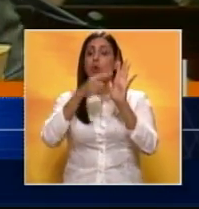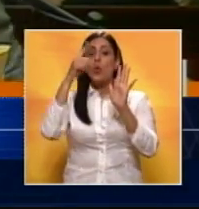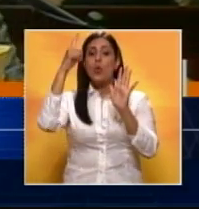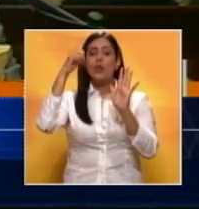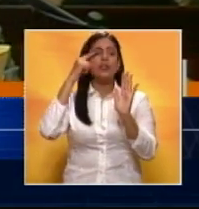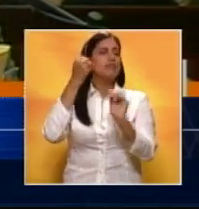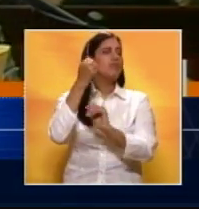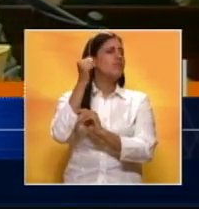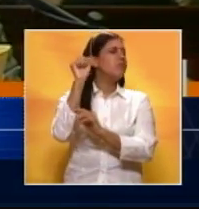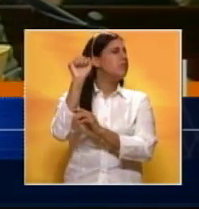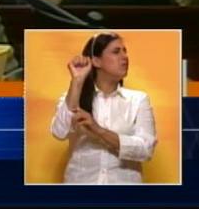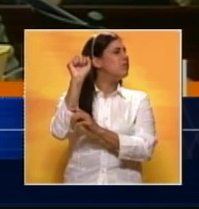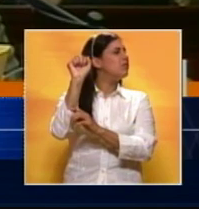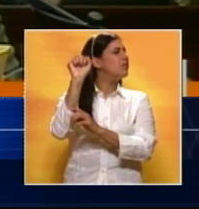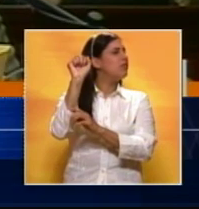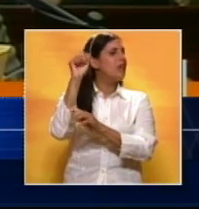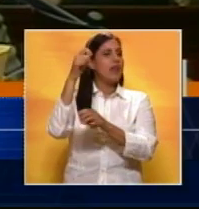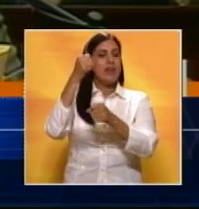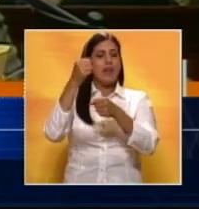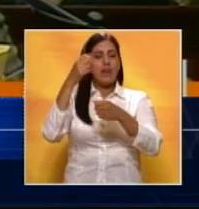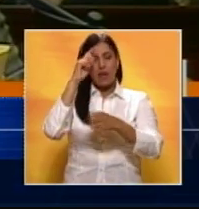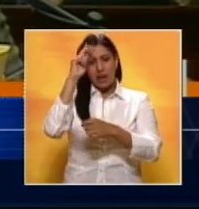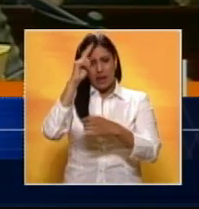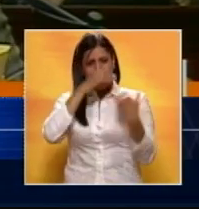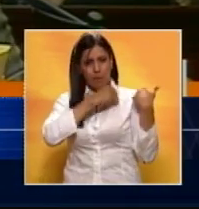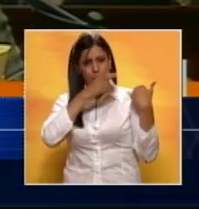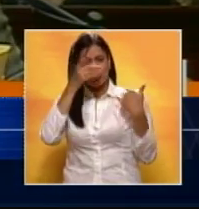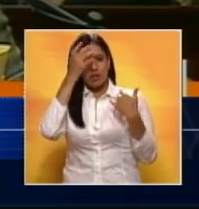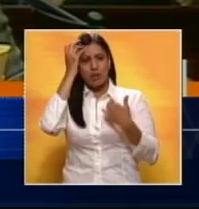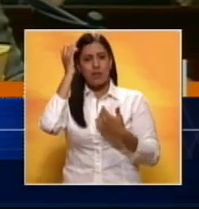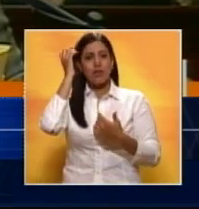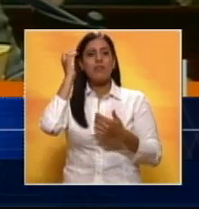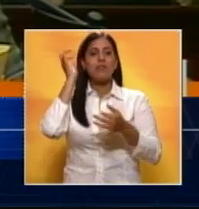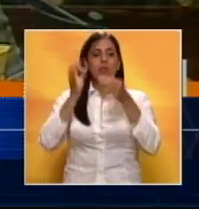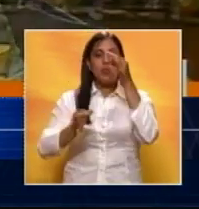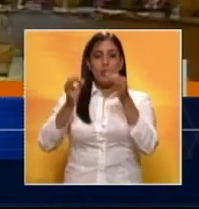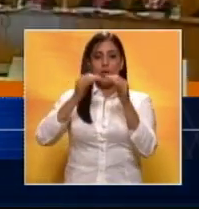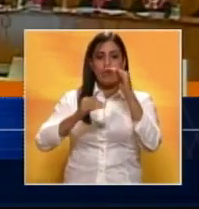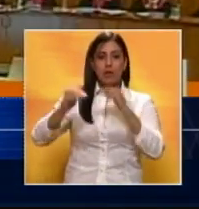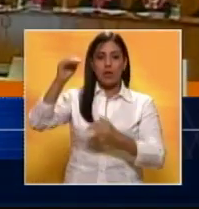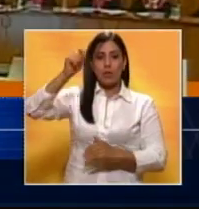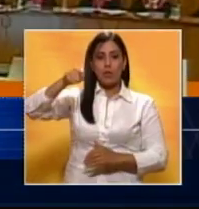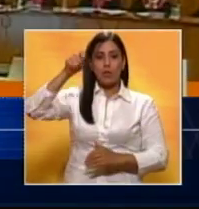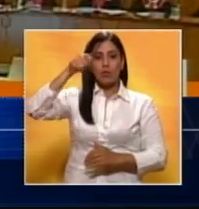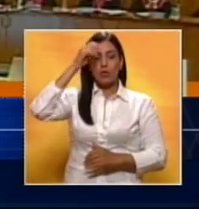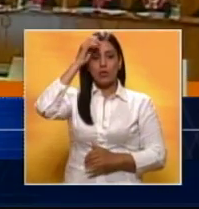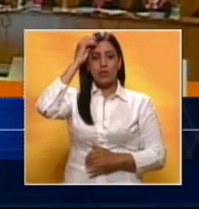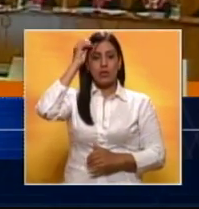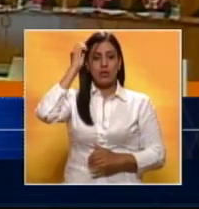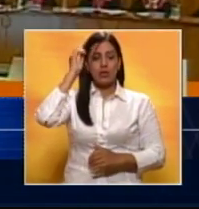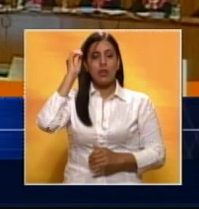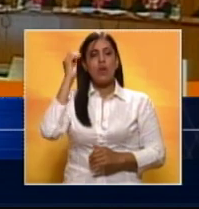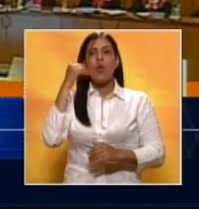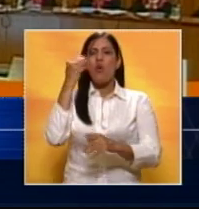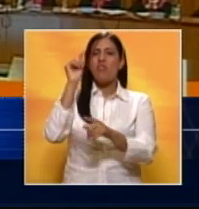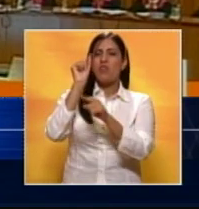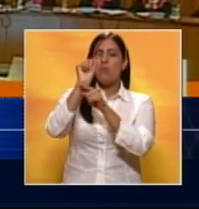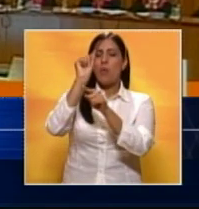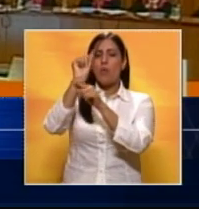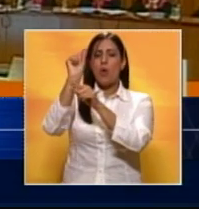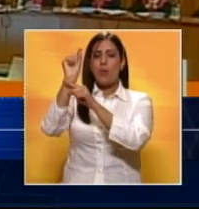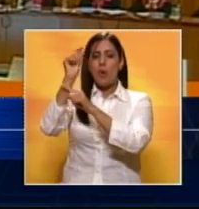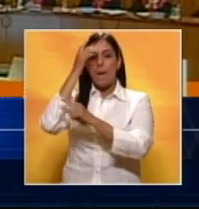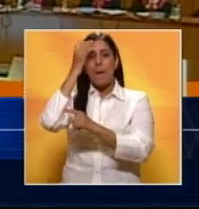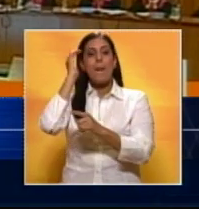Público desconoce la majestad del Tribunal Supremo de Justicia, ofende a todas sus